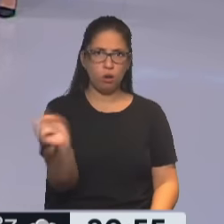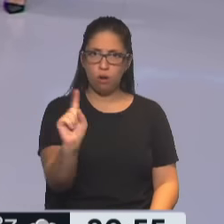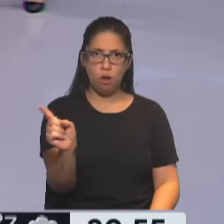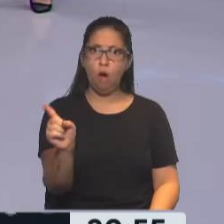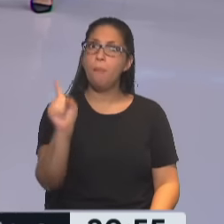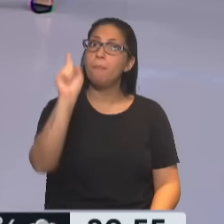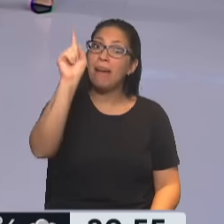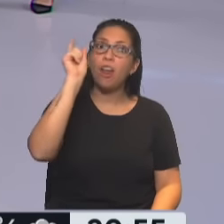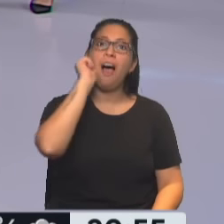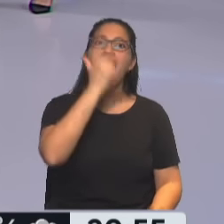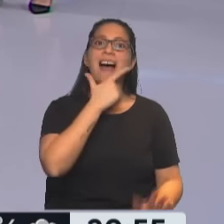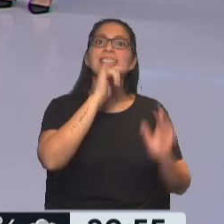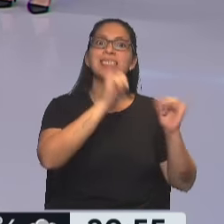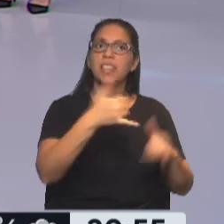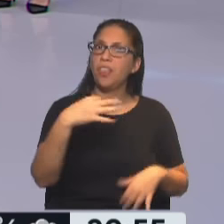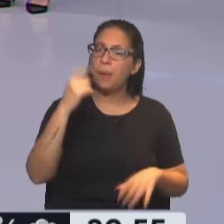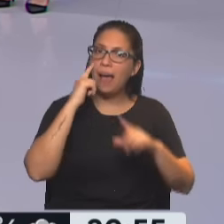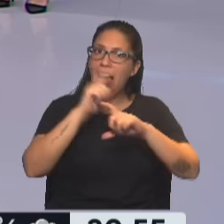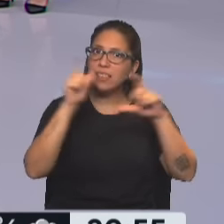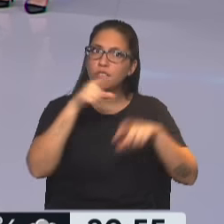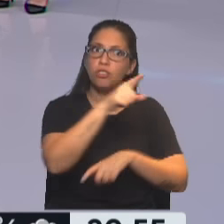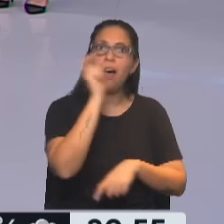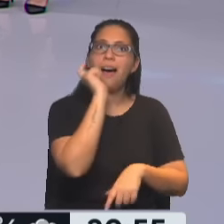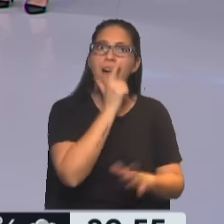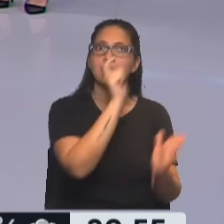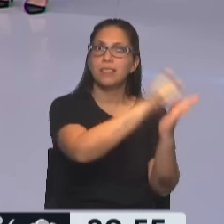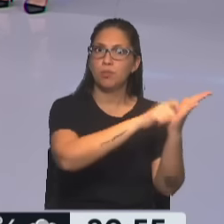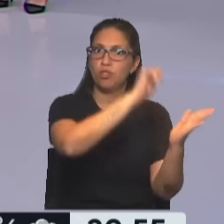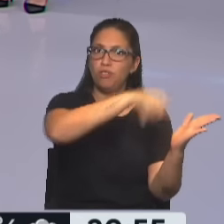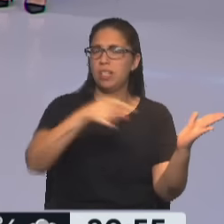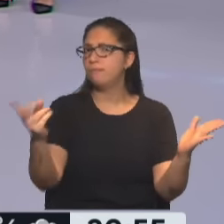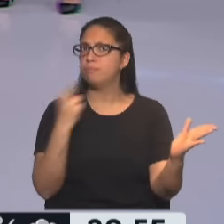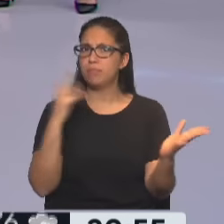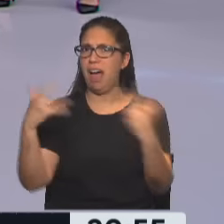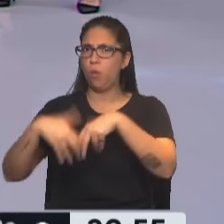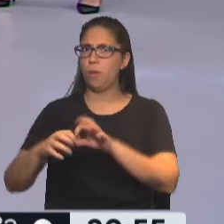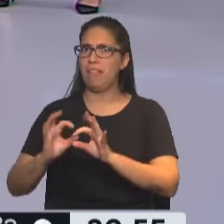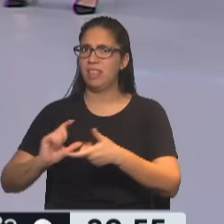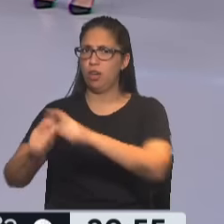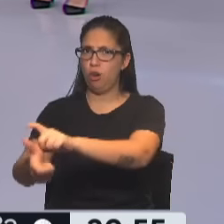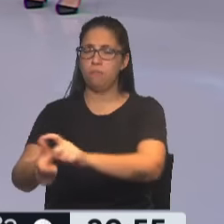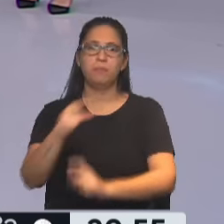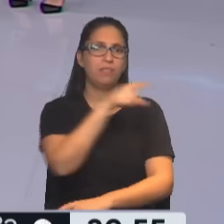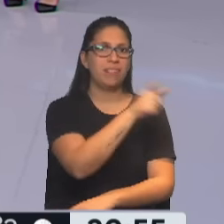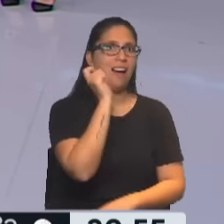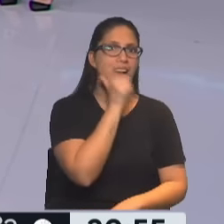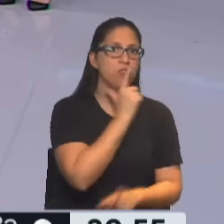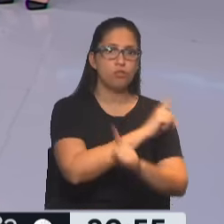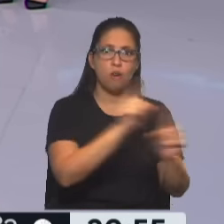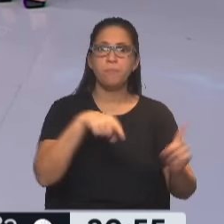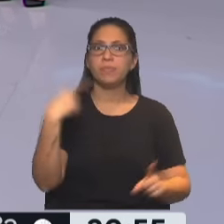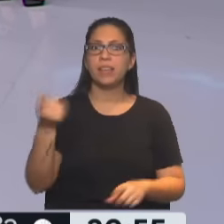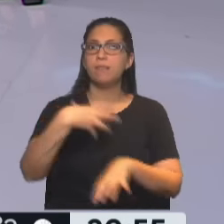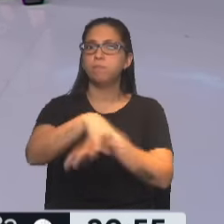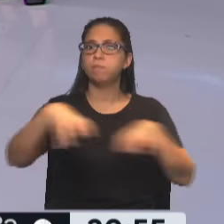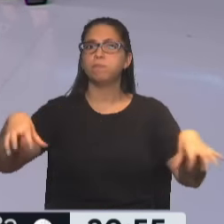sí para el gas. Presten mucha atención en ese dato. También las entidades de bien público tienen una tarifa diferencial y